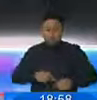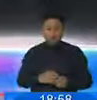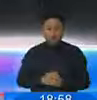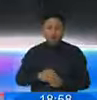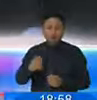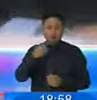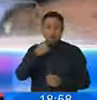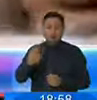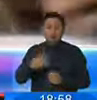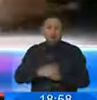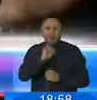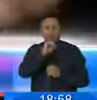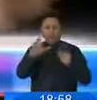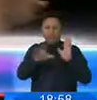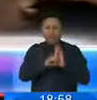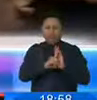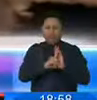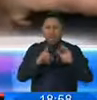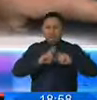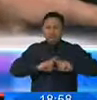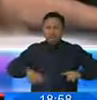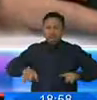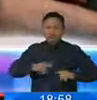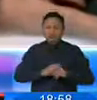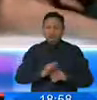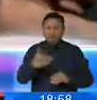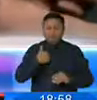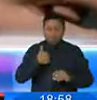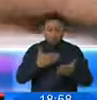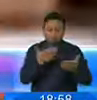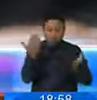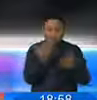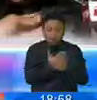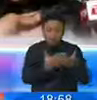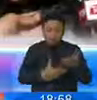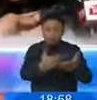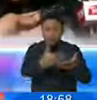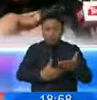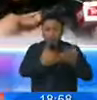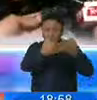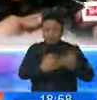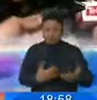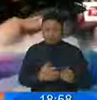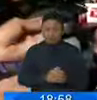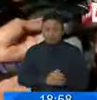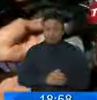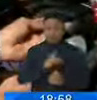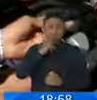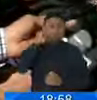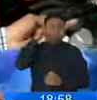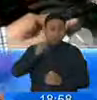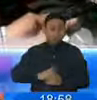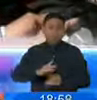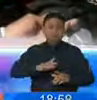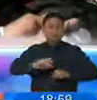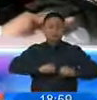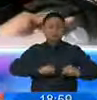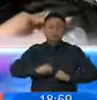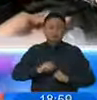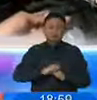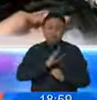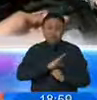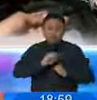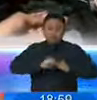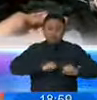aduciendo que era irregular, a pesar de tener la documentación de ese país al día. Rafael Correa hace una